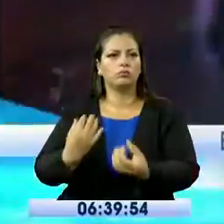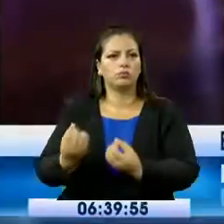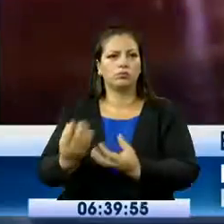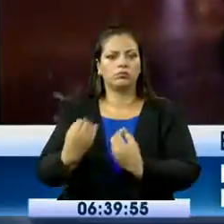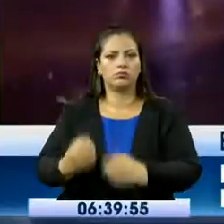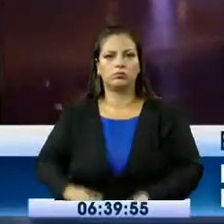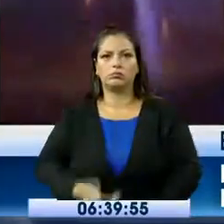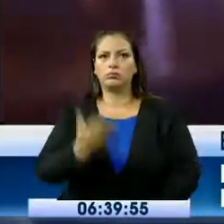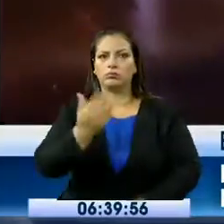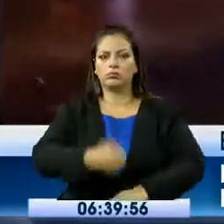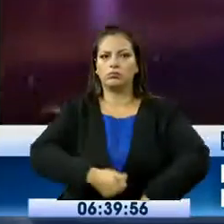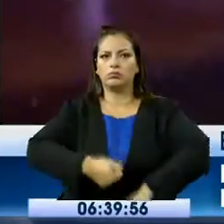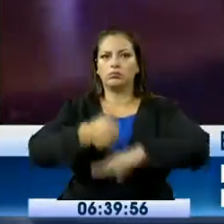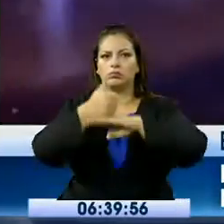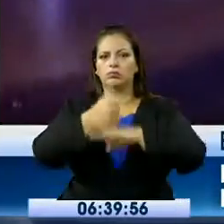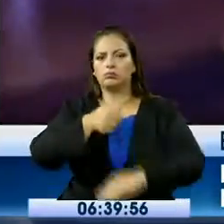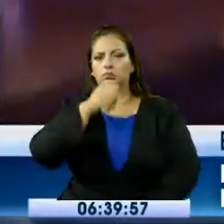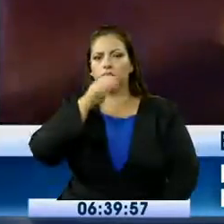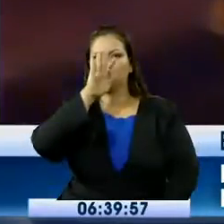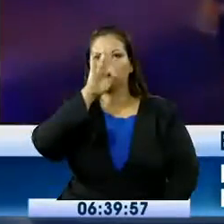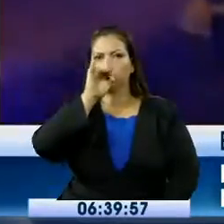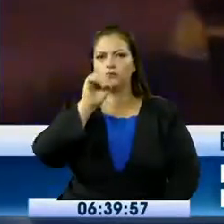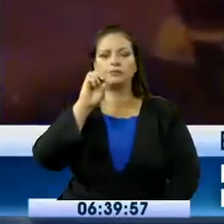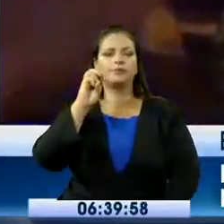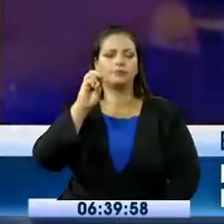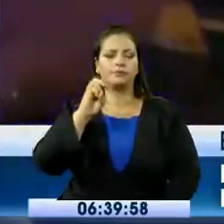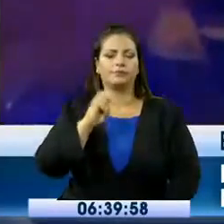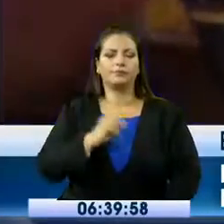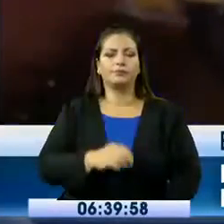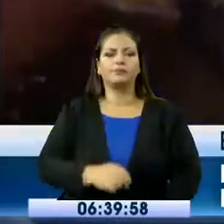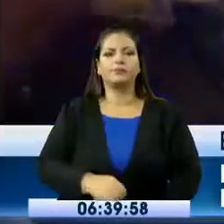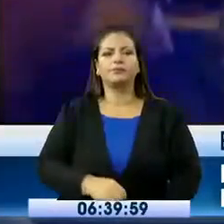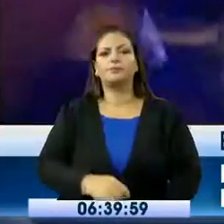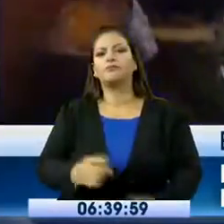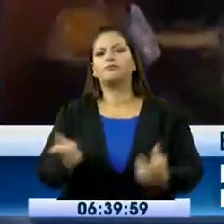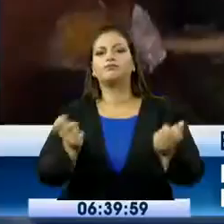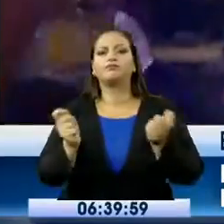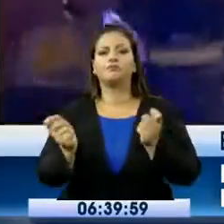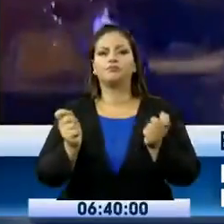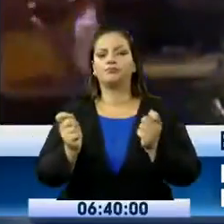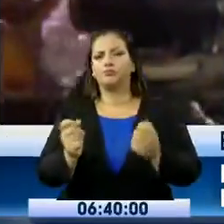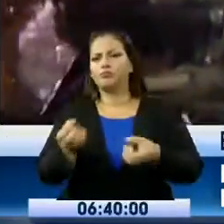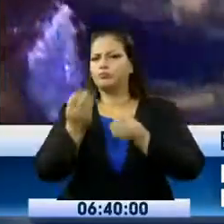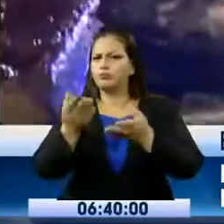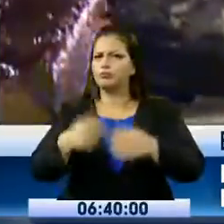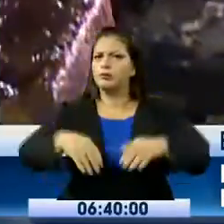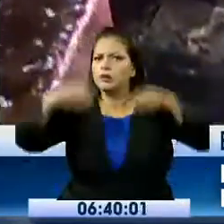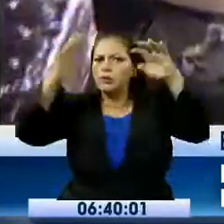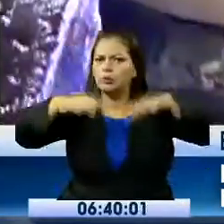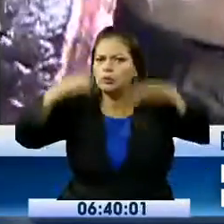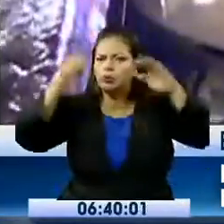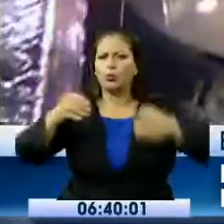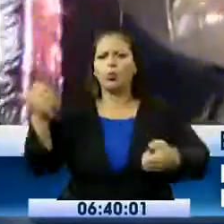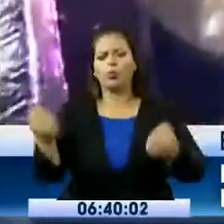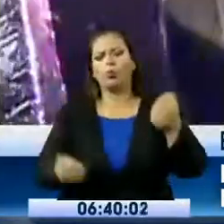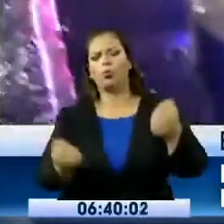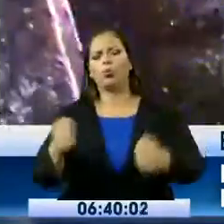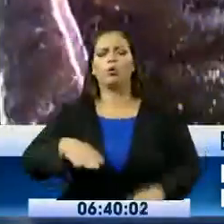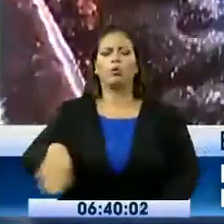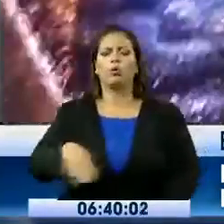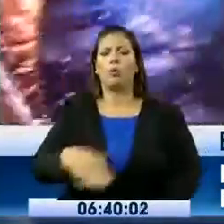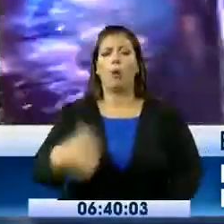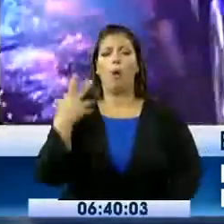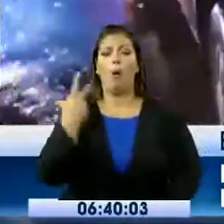Tránsito Municipal que tomó procedimiento aconseja a los conductores a reducir la velocidad de los vehículos